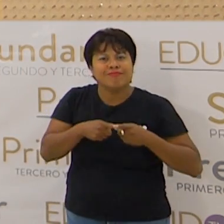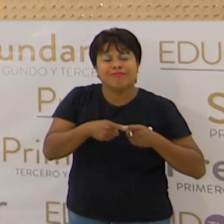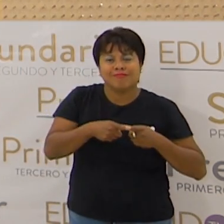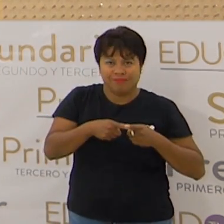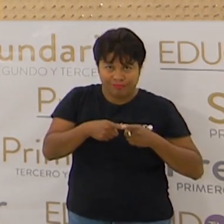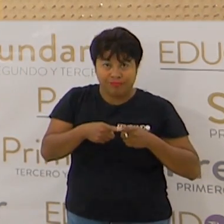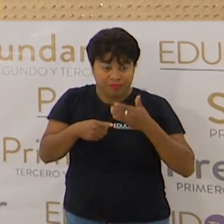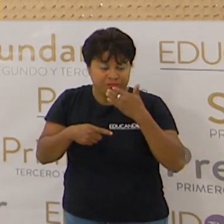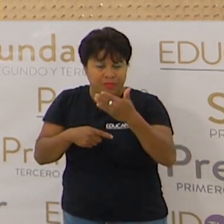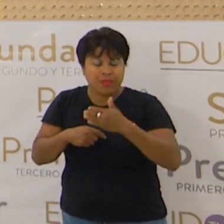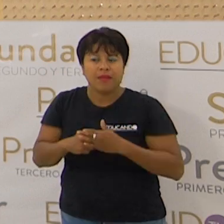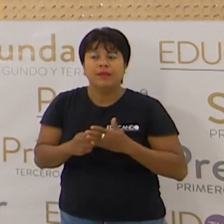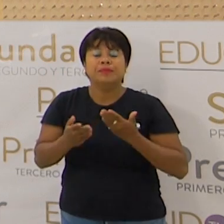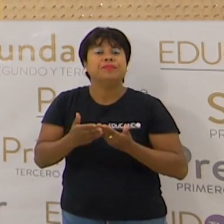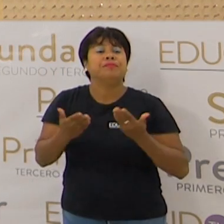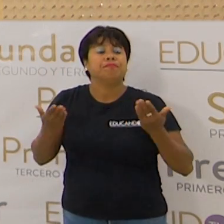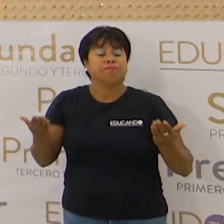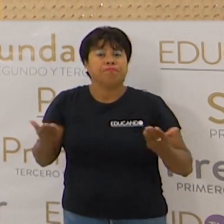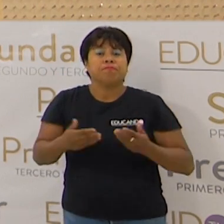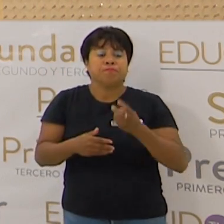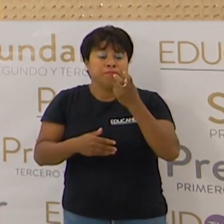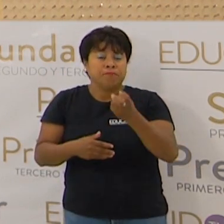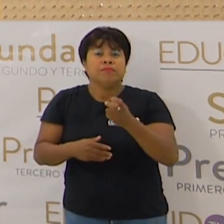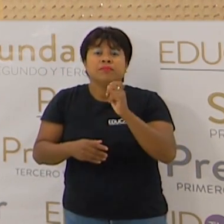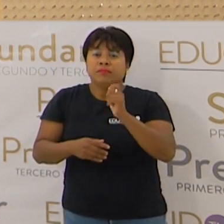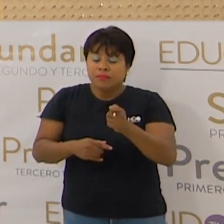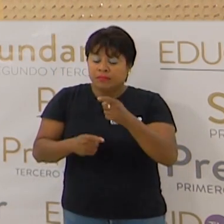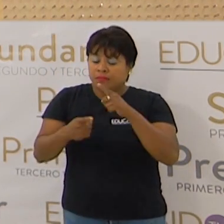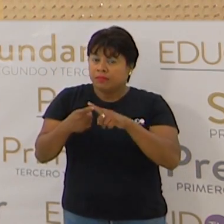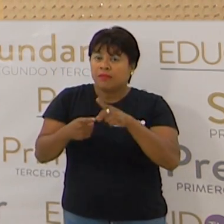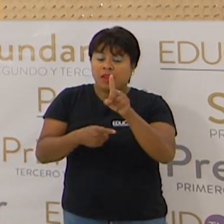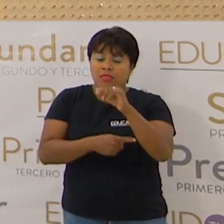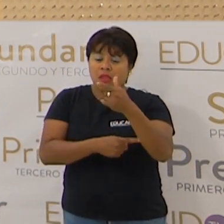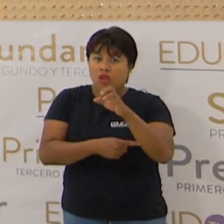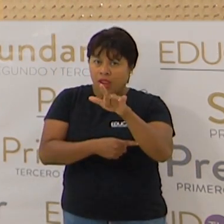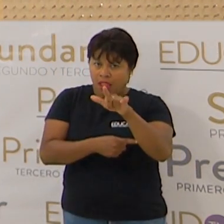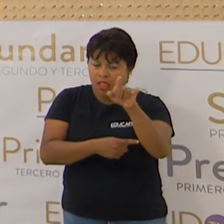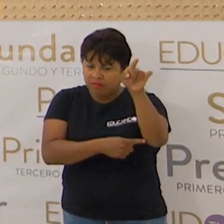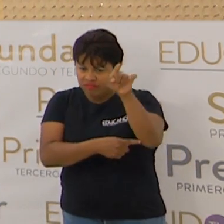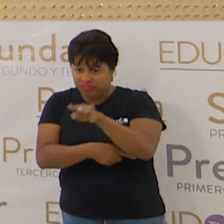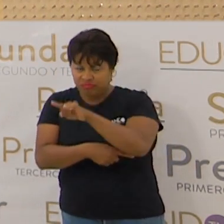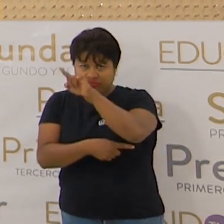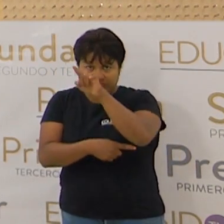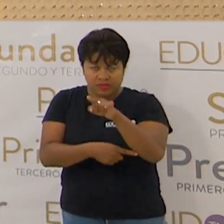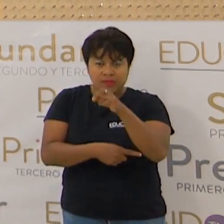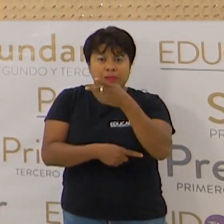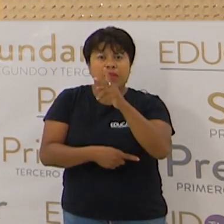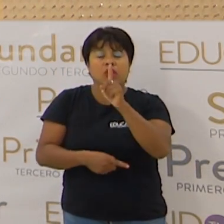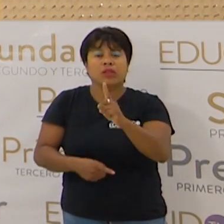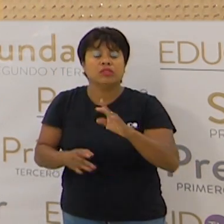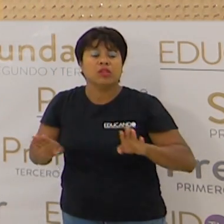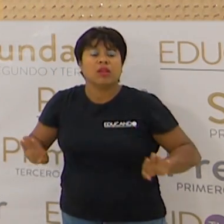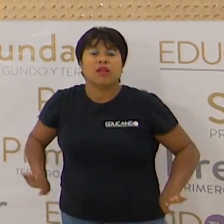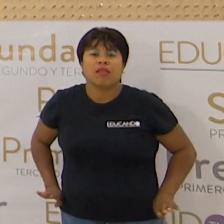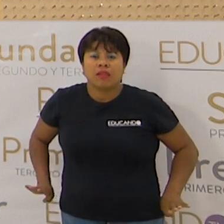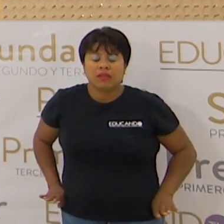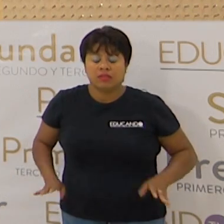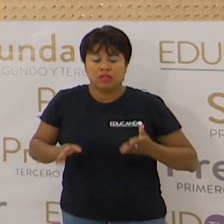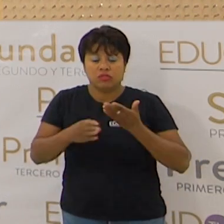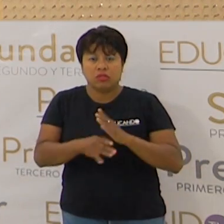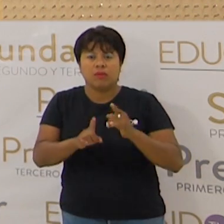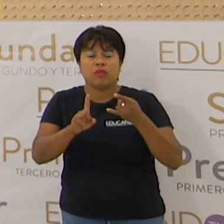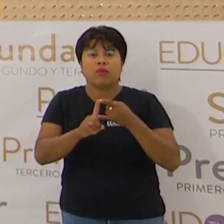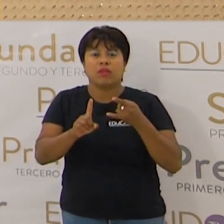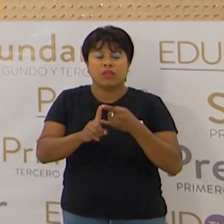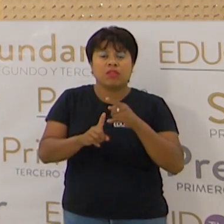Muy bien. Ahora, esto es por lo que respecta a las diagonales. Pero otra característica de los